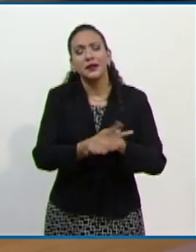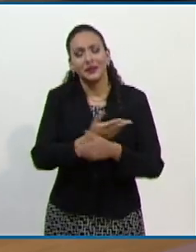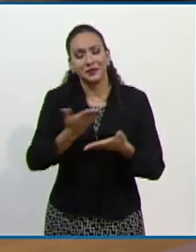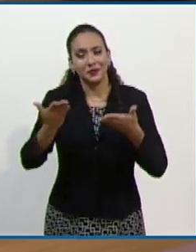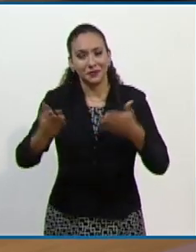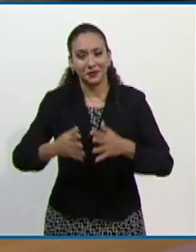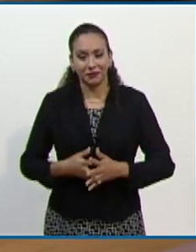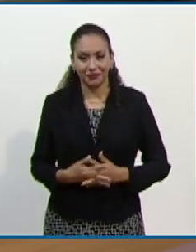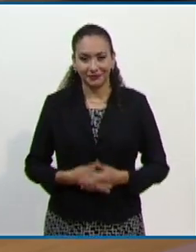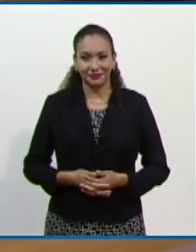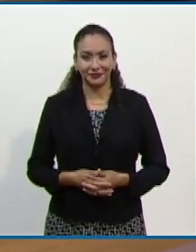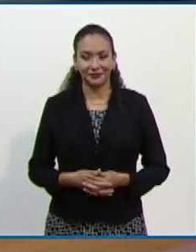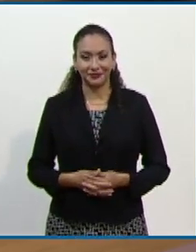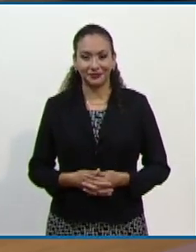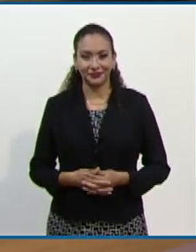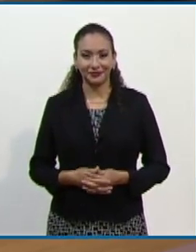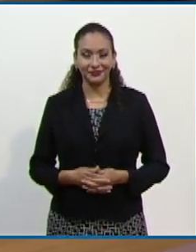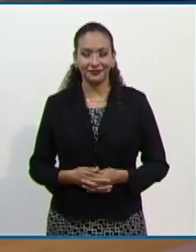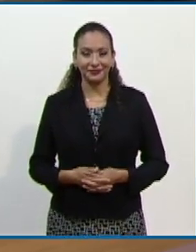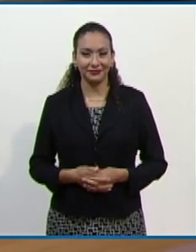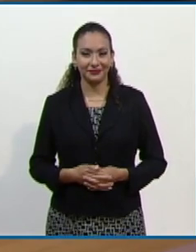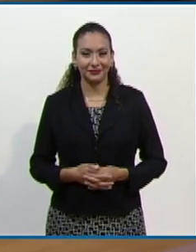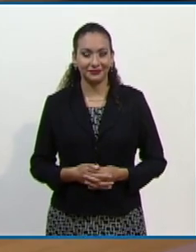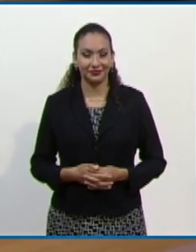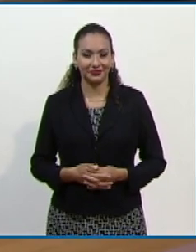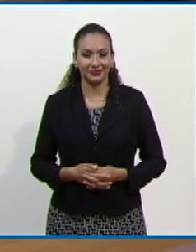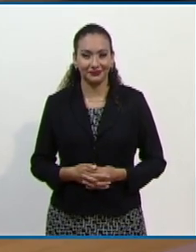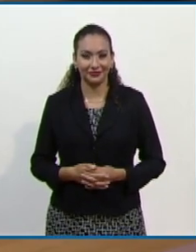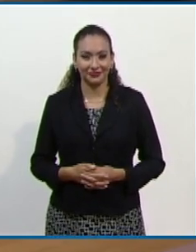buenas tardes, Óscar. Adelante con tu reporte.